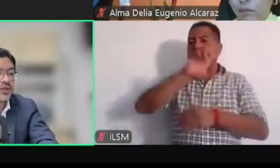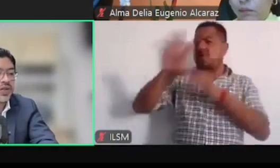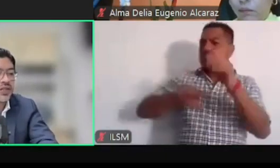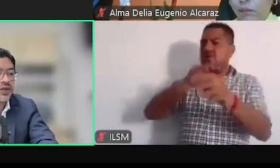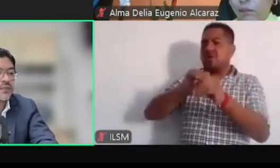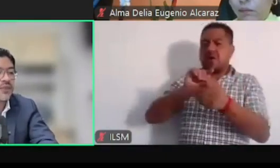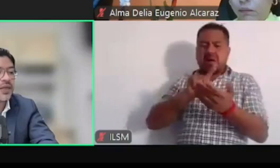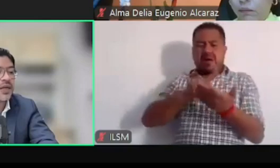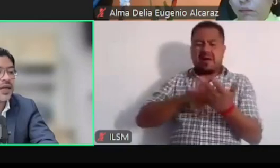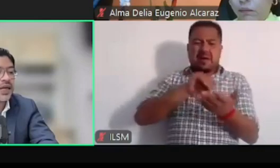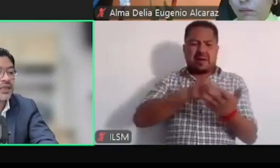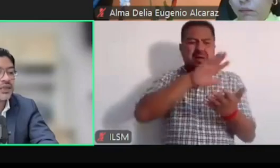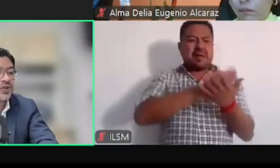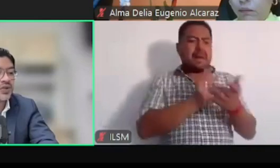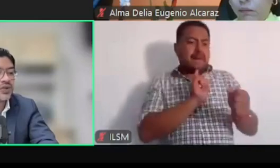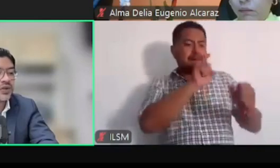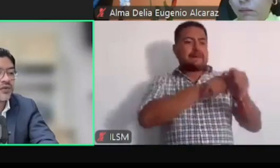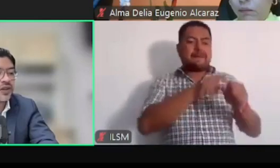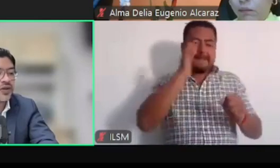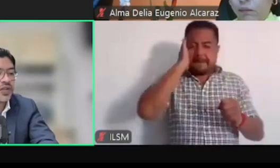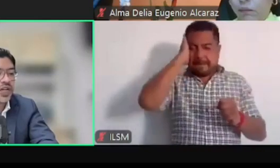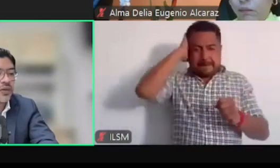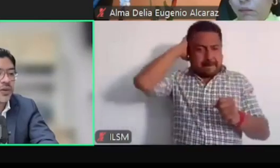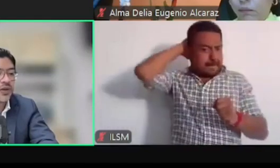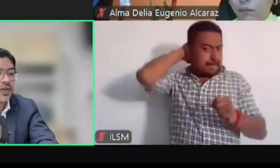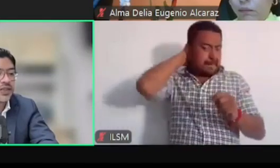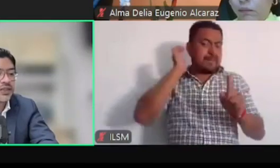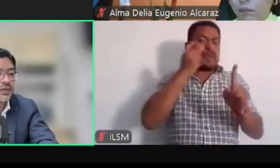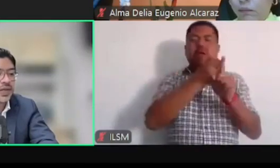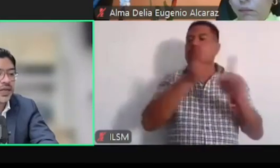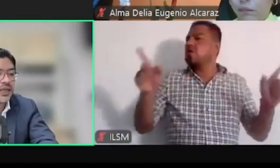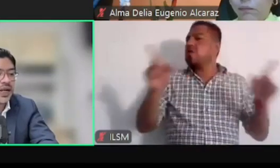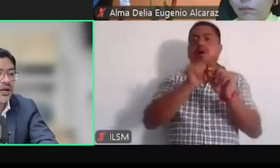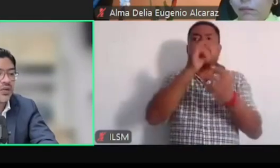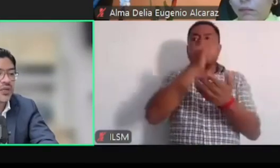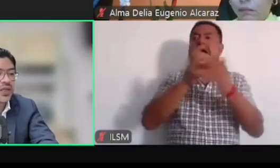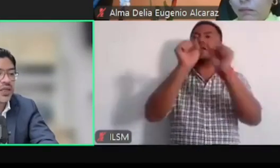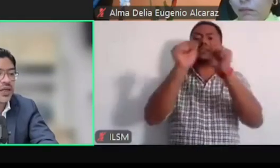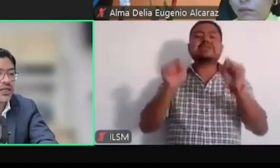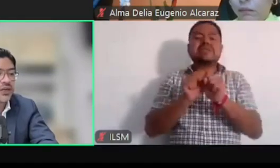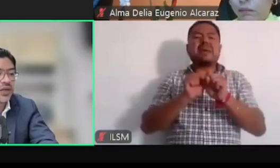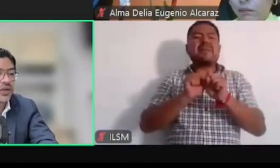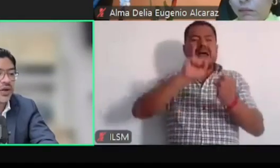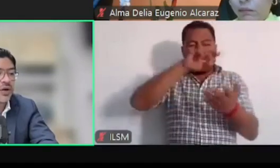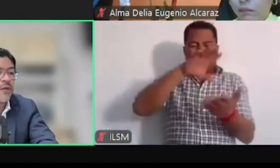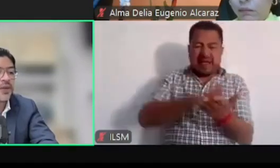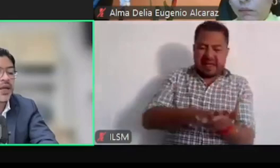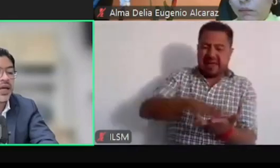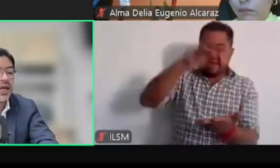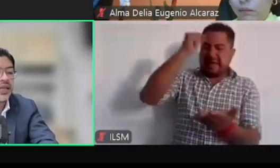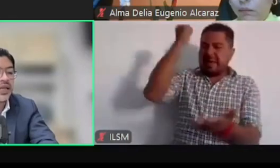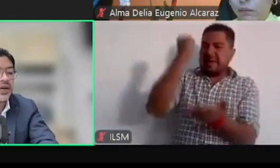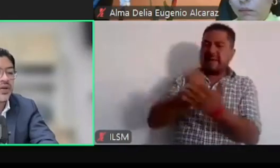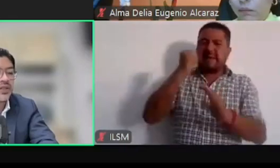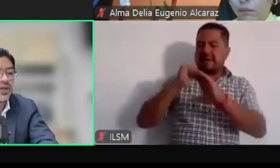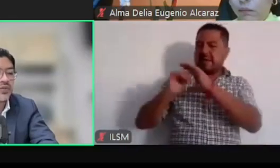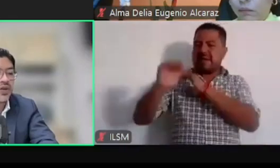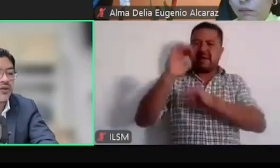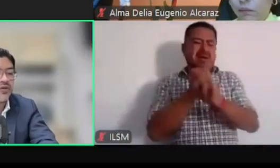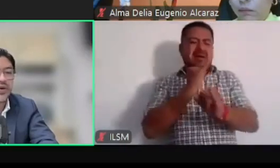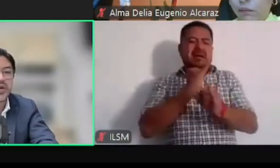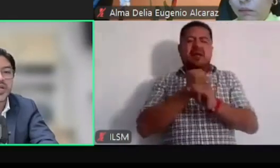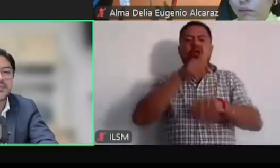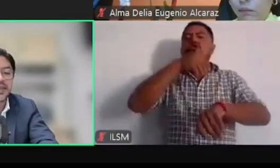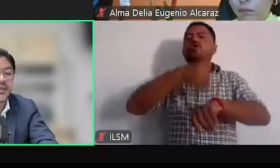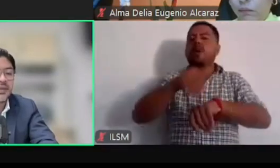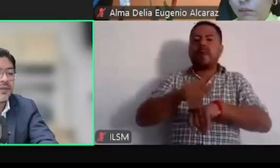proceso de selección esta solo surte en el momento en que el sistema genera el acuse de recibo electrónico en el que cona el número